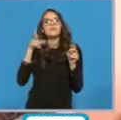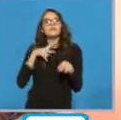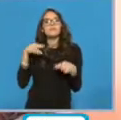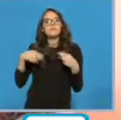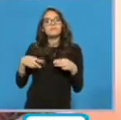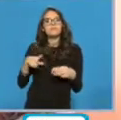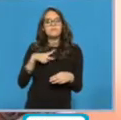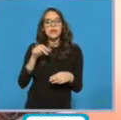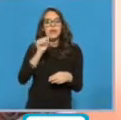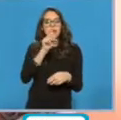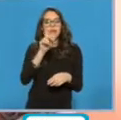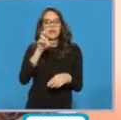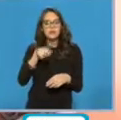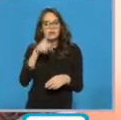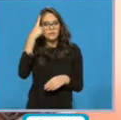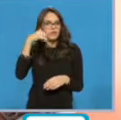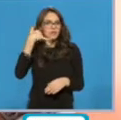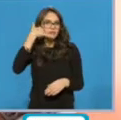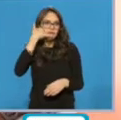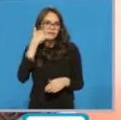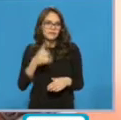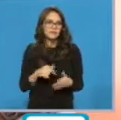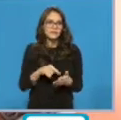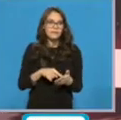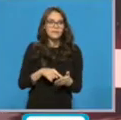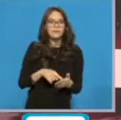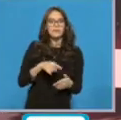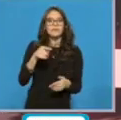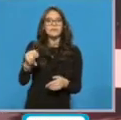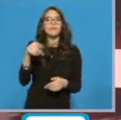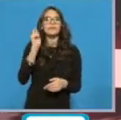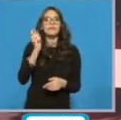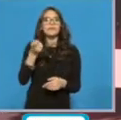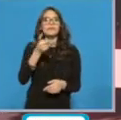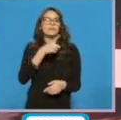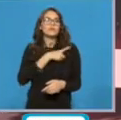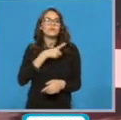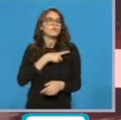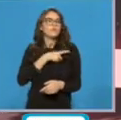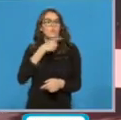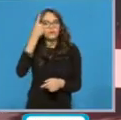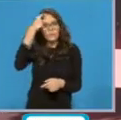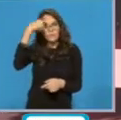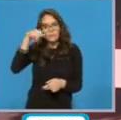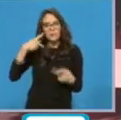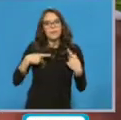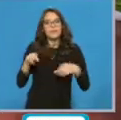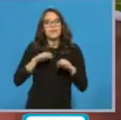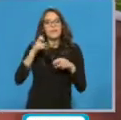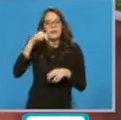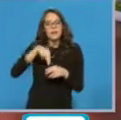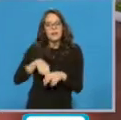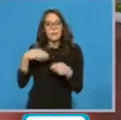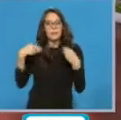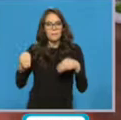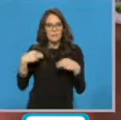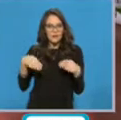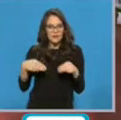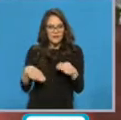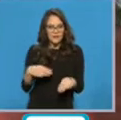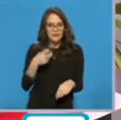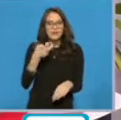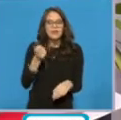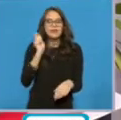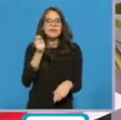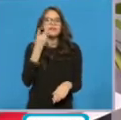una aplicación... ¿Hay una aplicación que se baja a los dispositivos? Así es, únicamente para locatarios de mercados públicos. Muy bien. Muy bien. Esta aplicación tiene